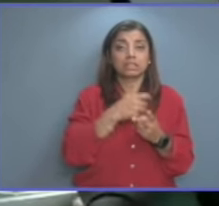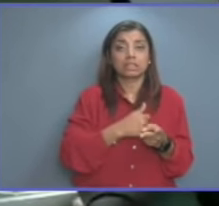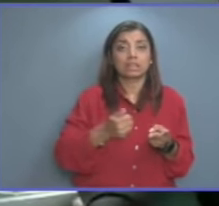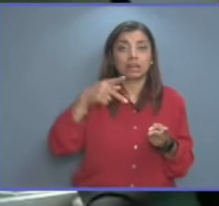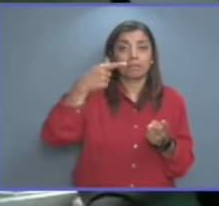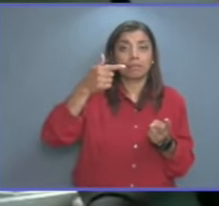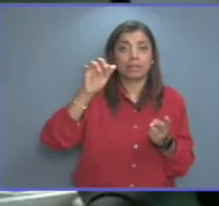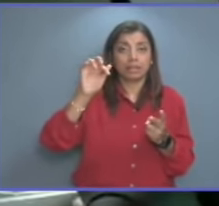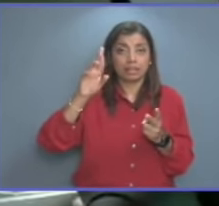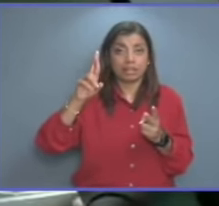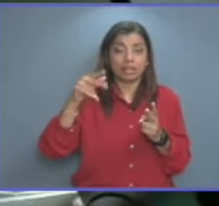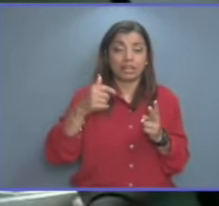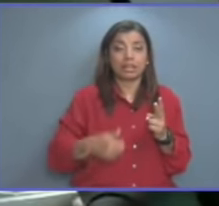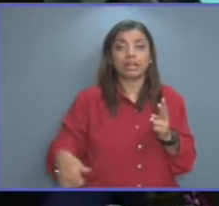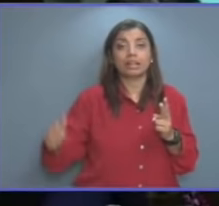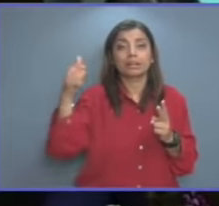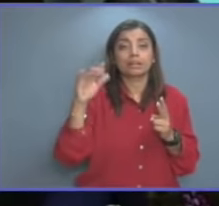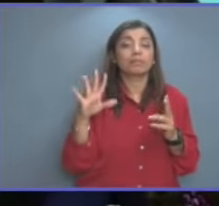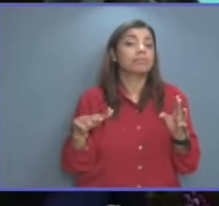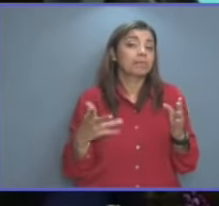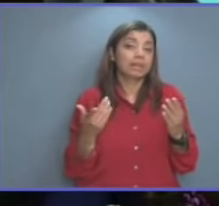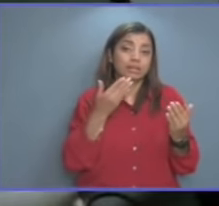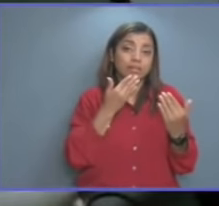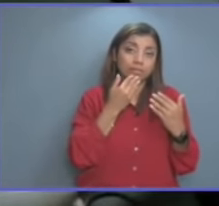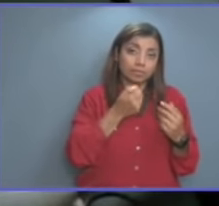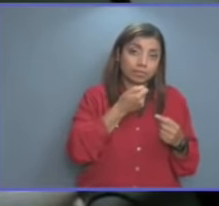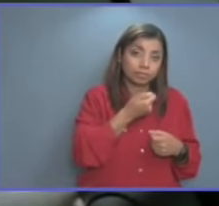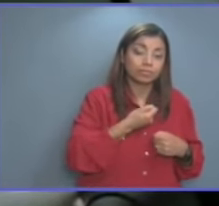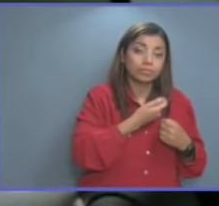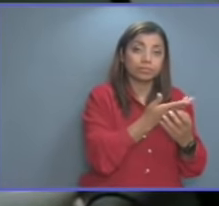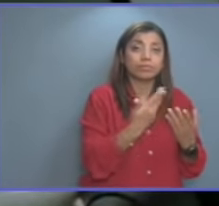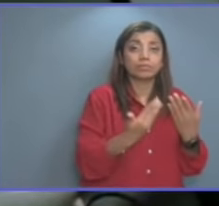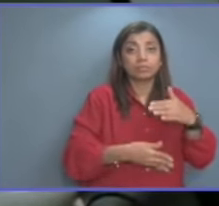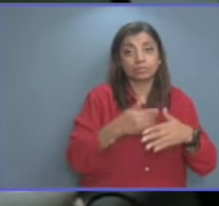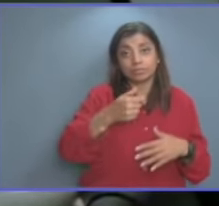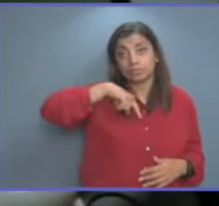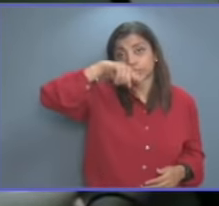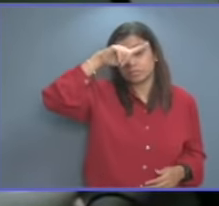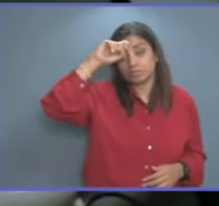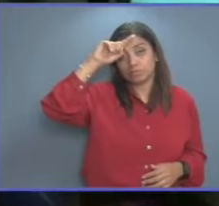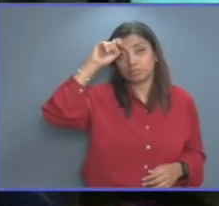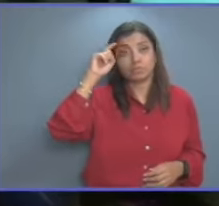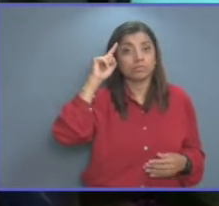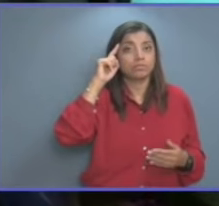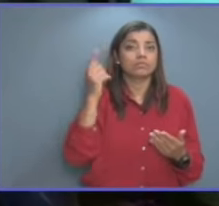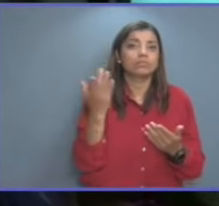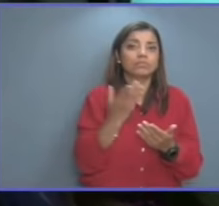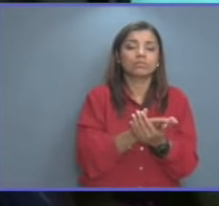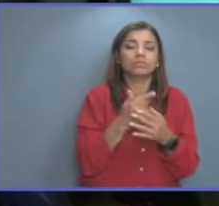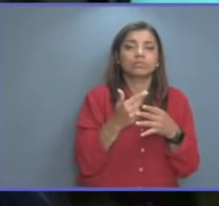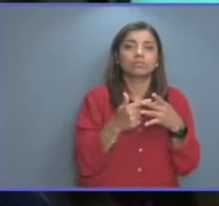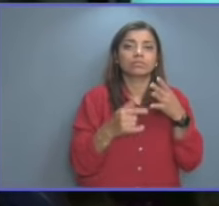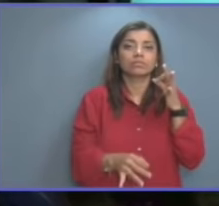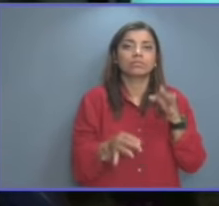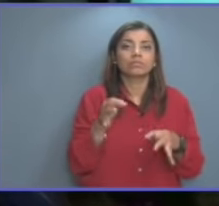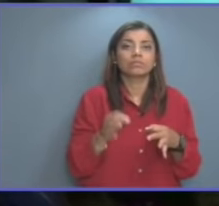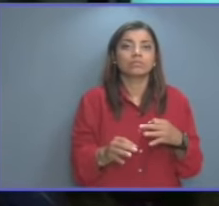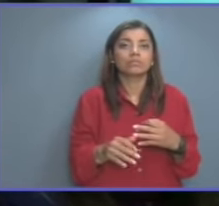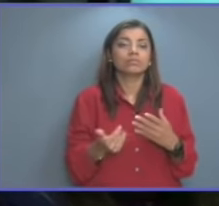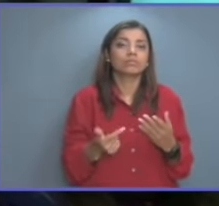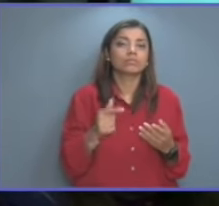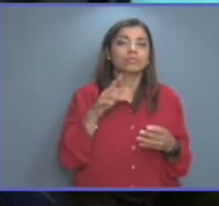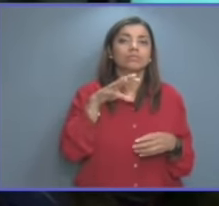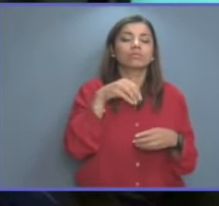procuraduría general de la república para que brindaran sus aportes para trabajar una propuesta de ley de justicia transicional que